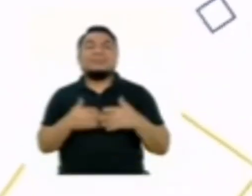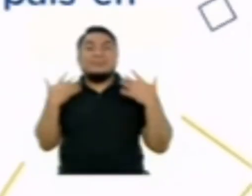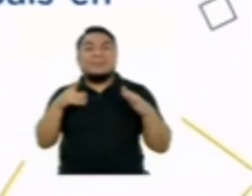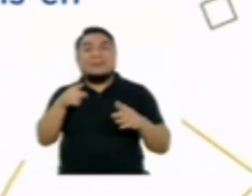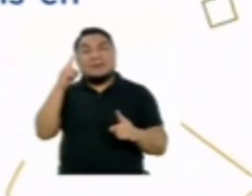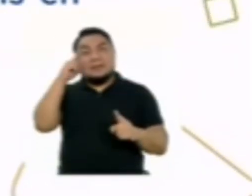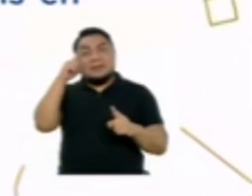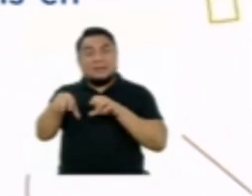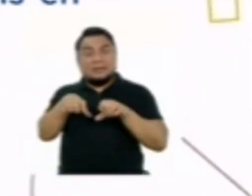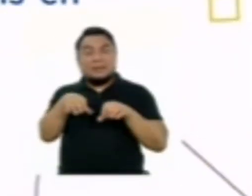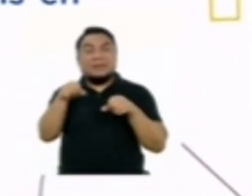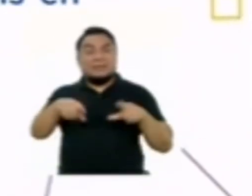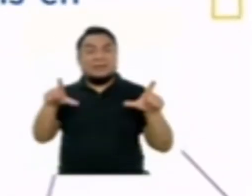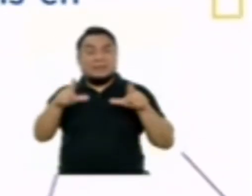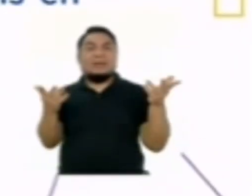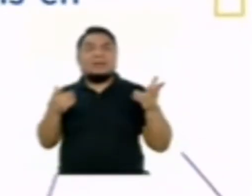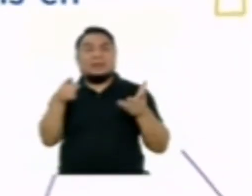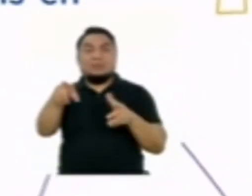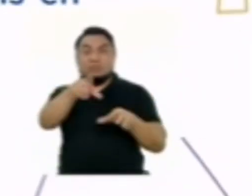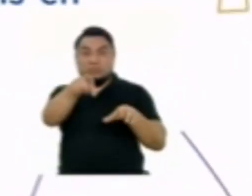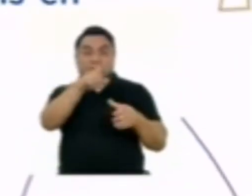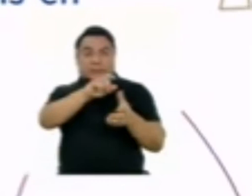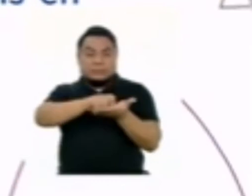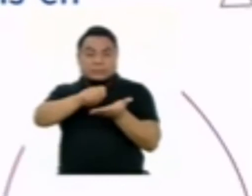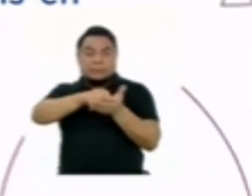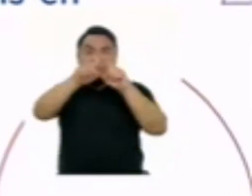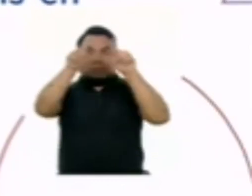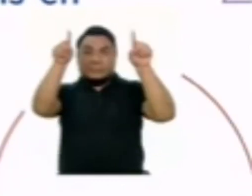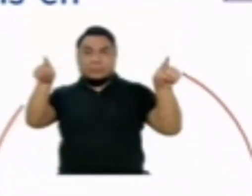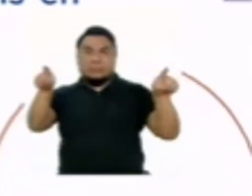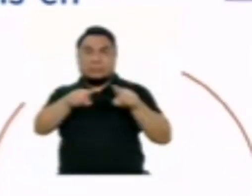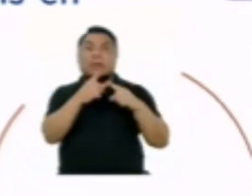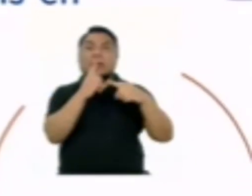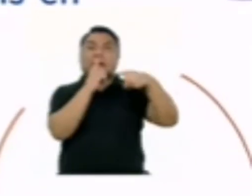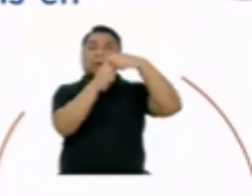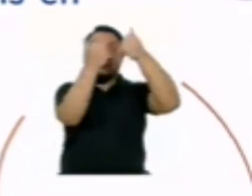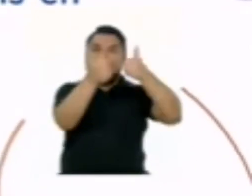Ahora el reto del programa consiste en elaborar un cuadro de las